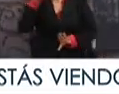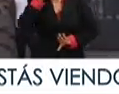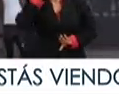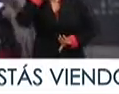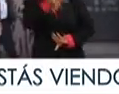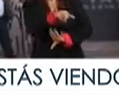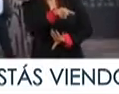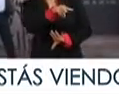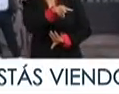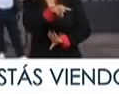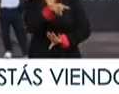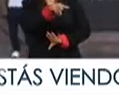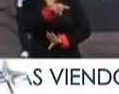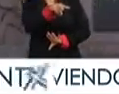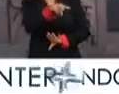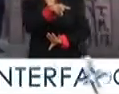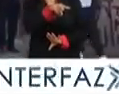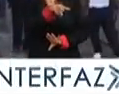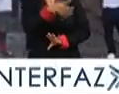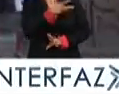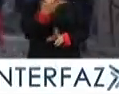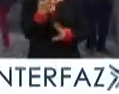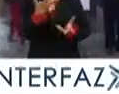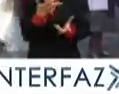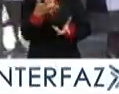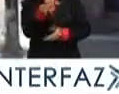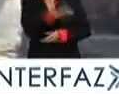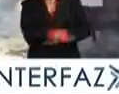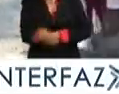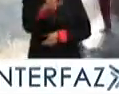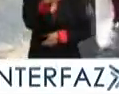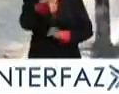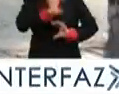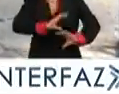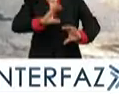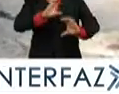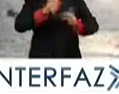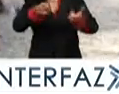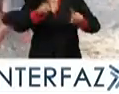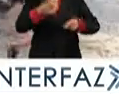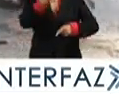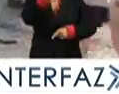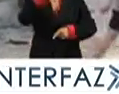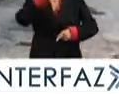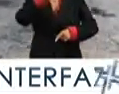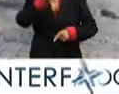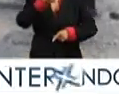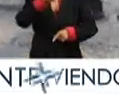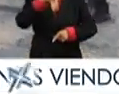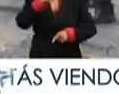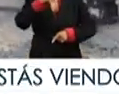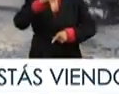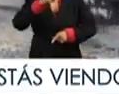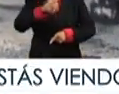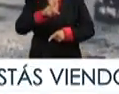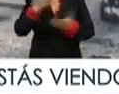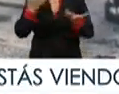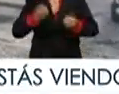están viendo ustedes, precisamente se llevó a cabo un concierto de hip hop, una